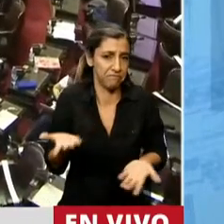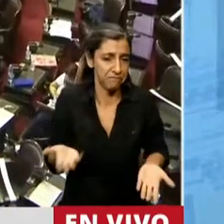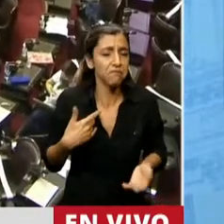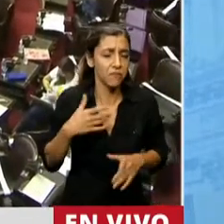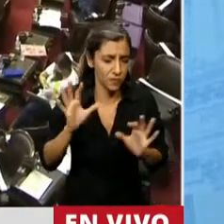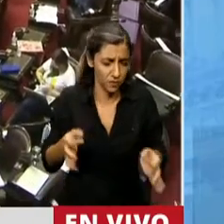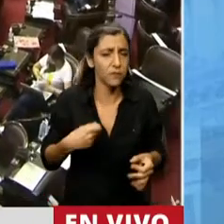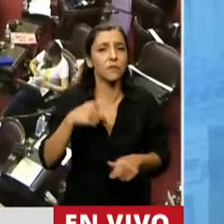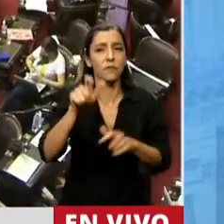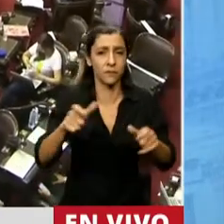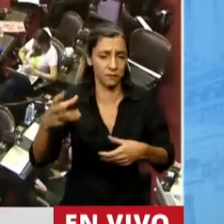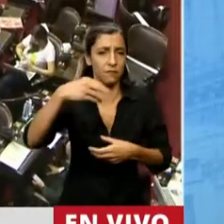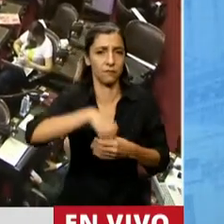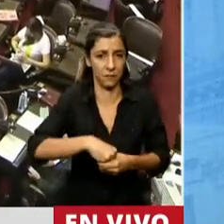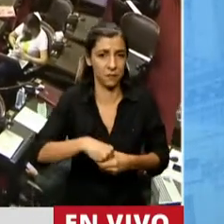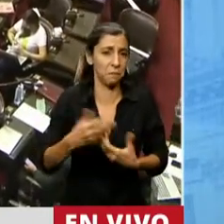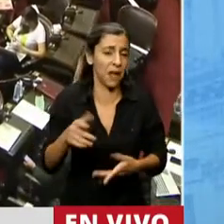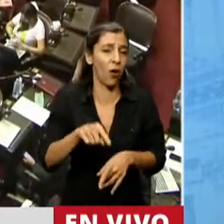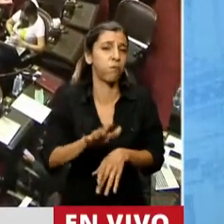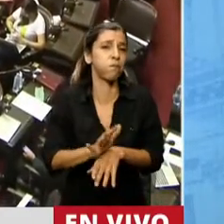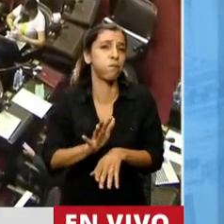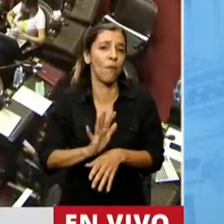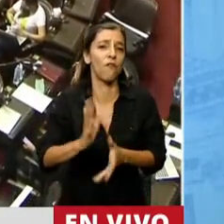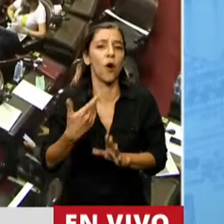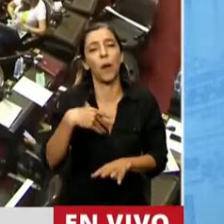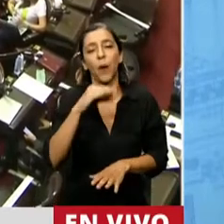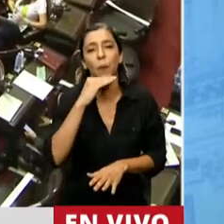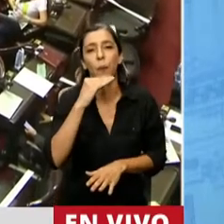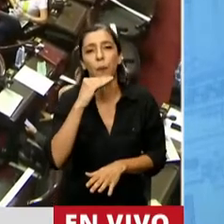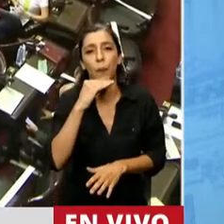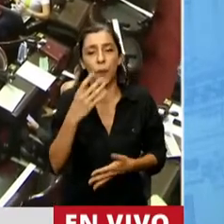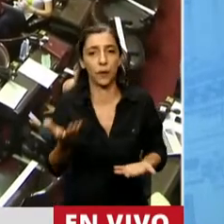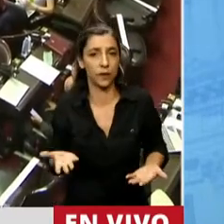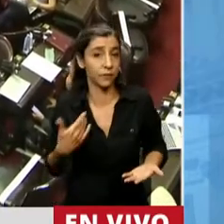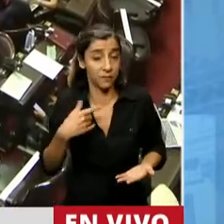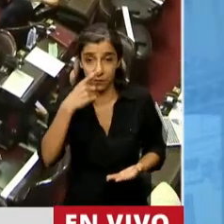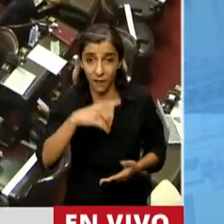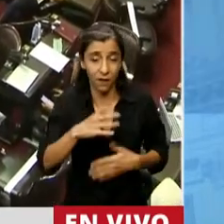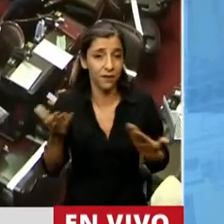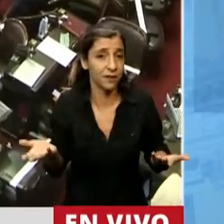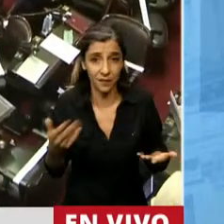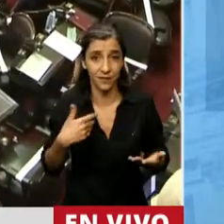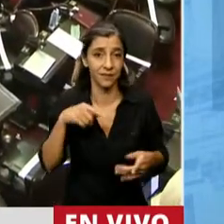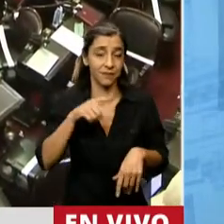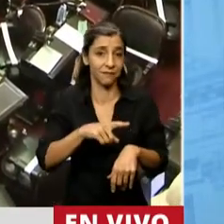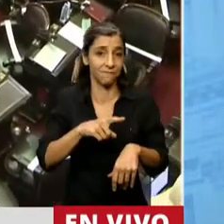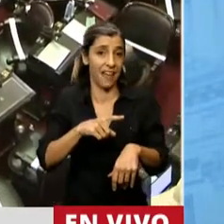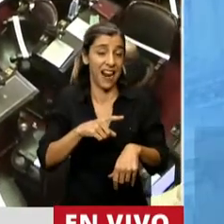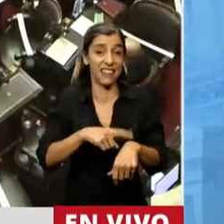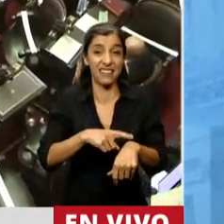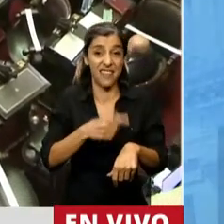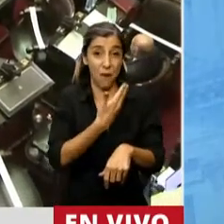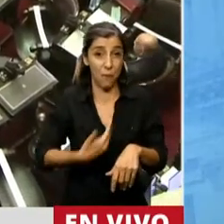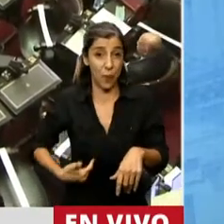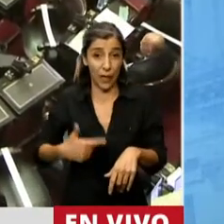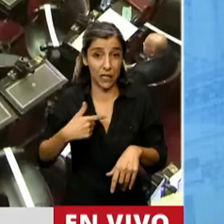esa comisión, pero fue una cortina de humo porque finalmente se prorrogó la atribución del presidente hasta